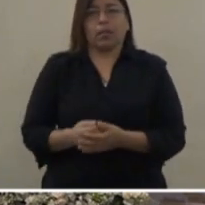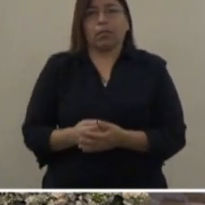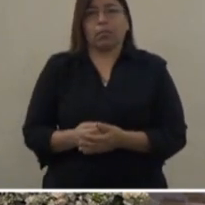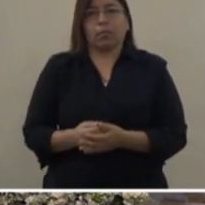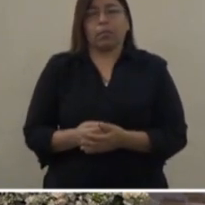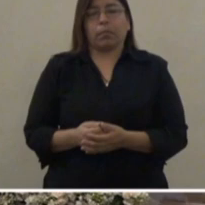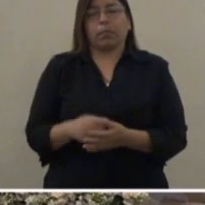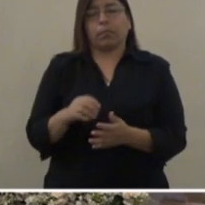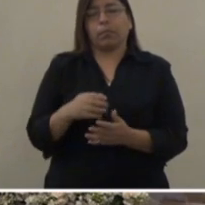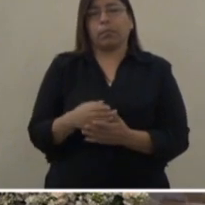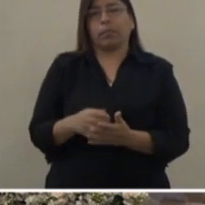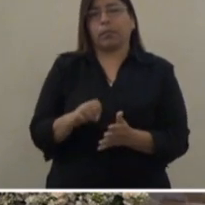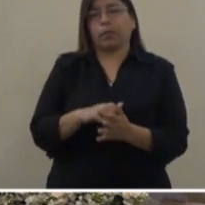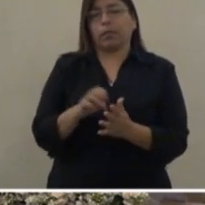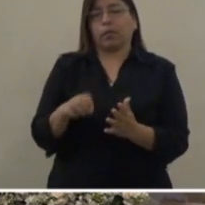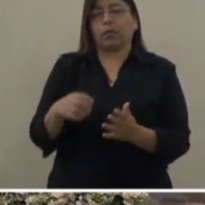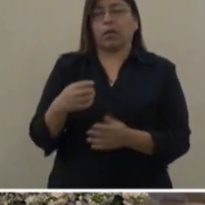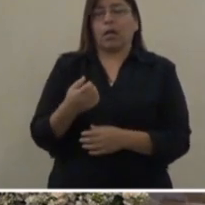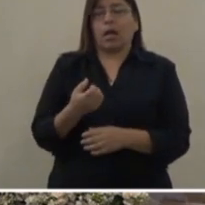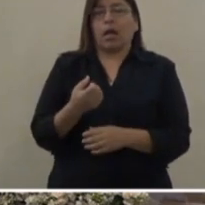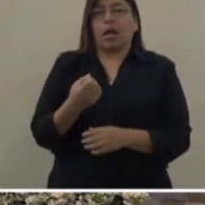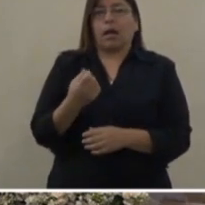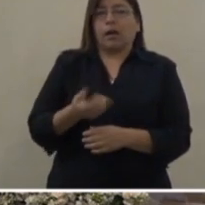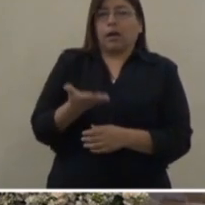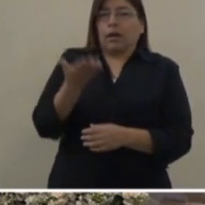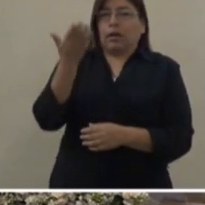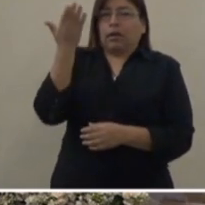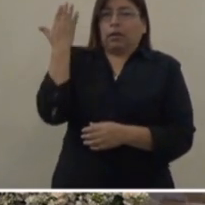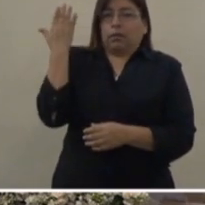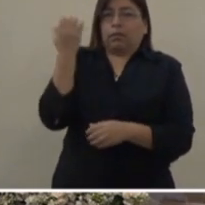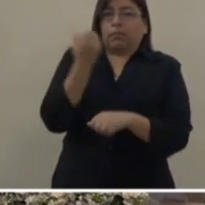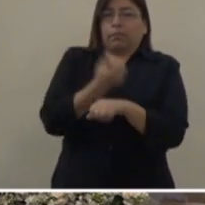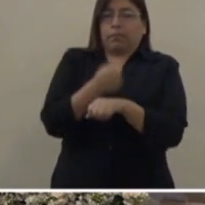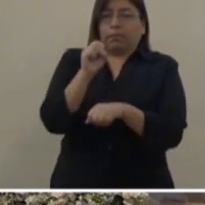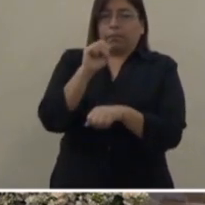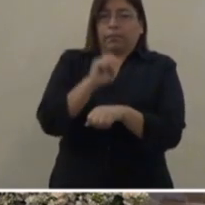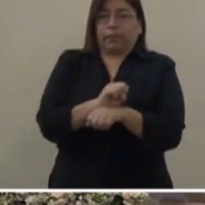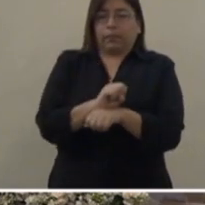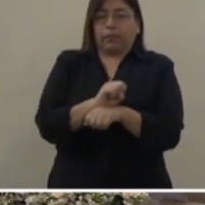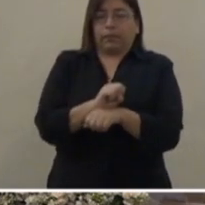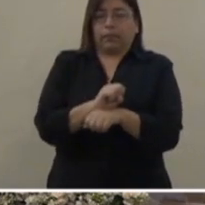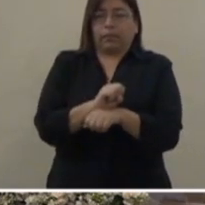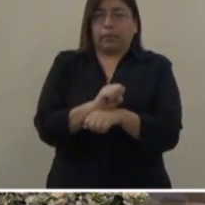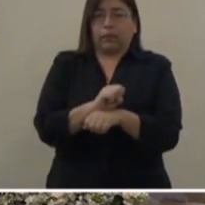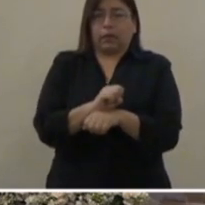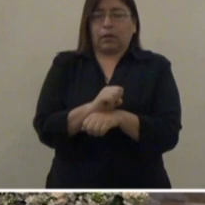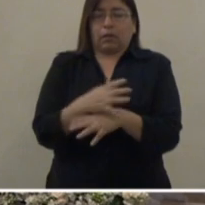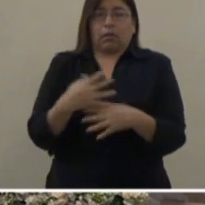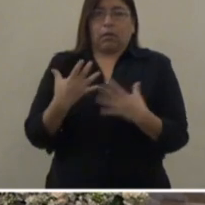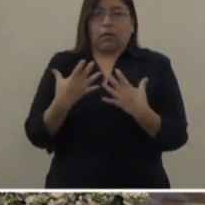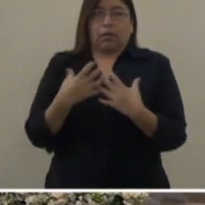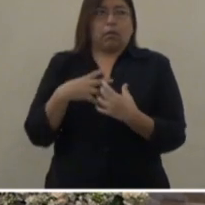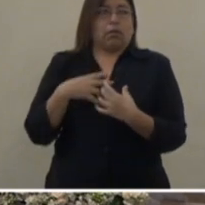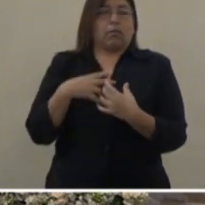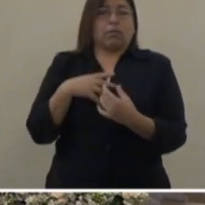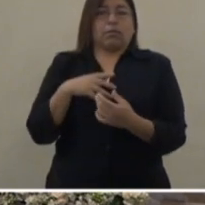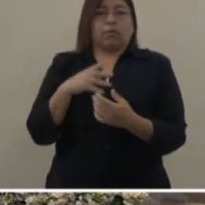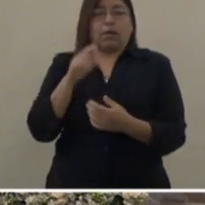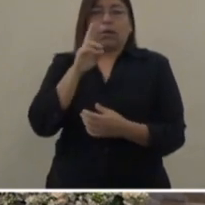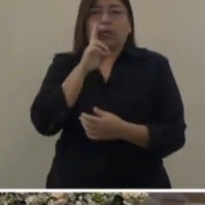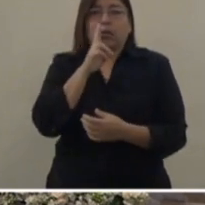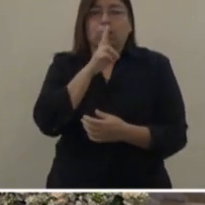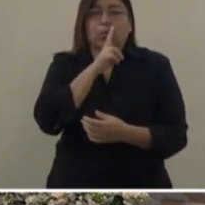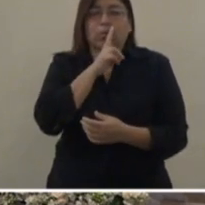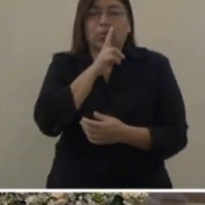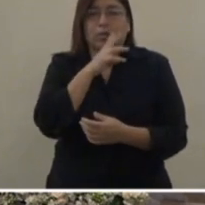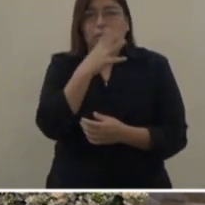pasada recibí una noticia que me impactó, en parte tristemente,